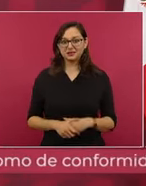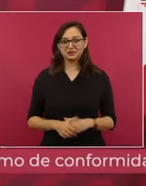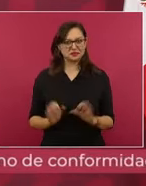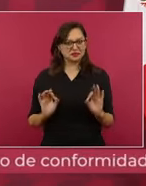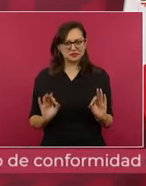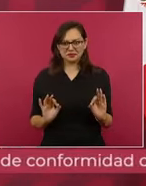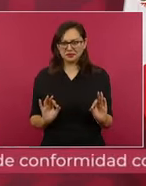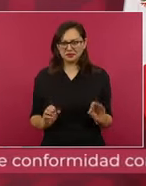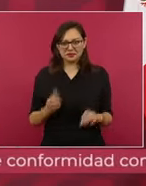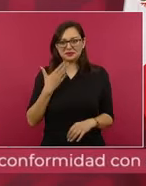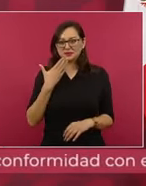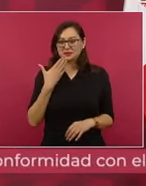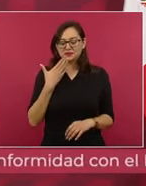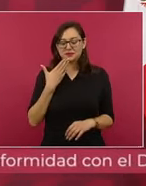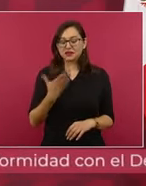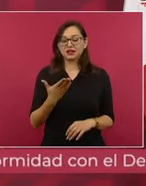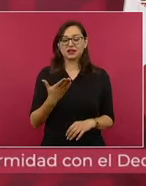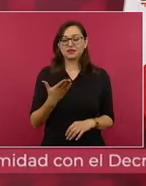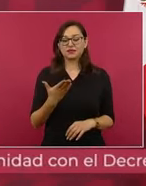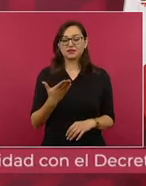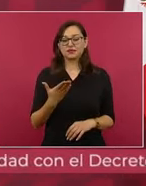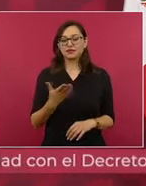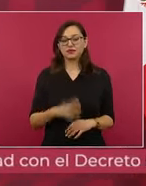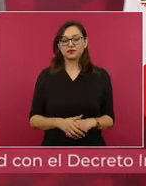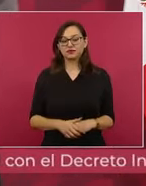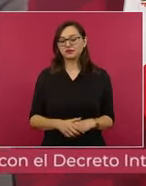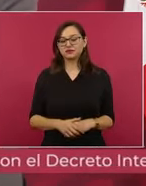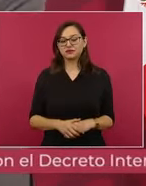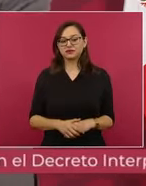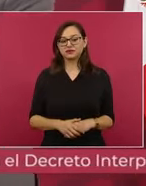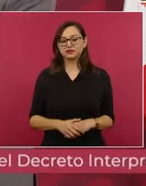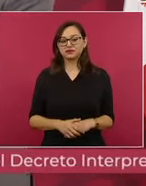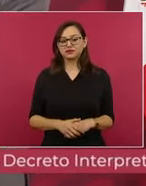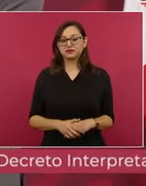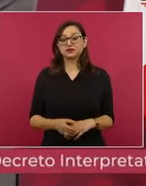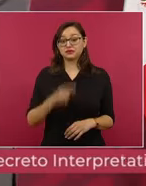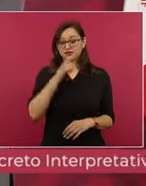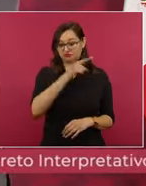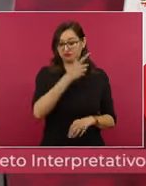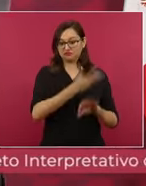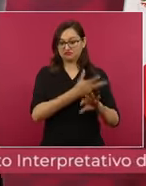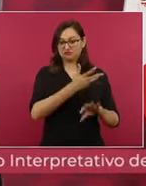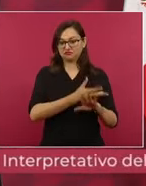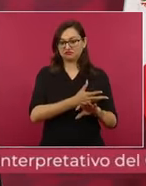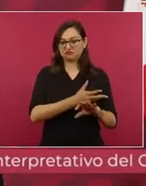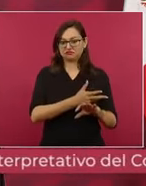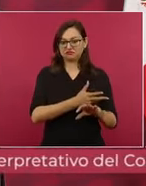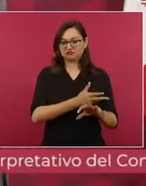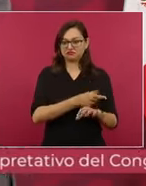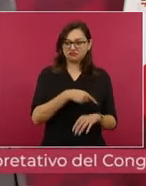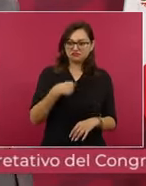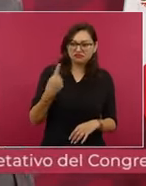muy bien, al grado de que Lincoln nunca reconoció